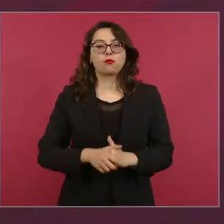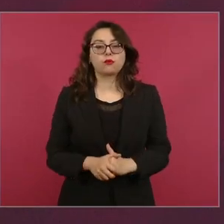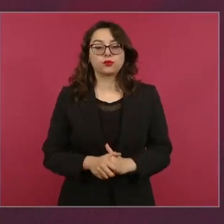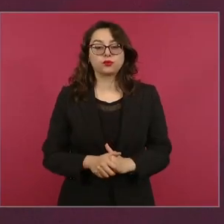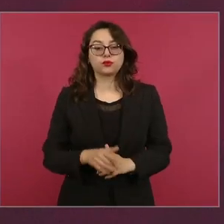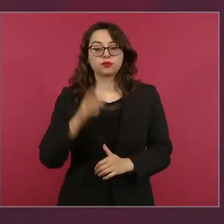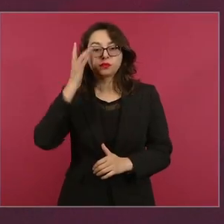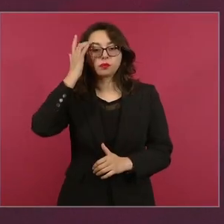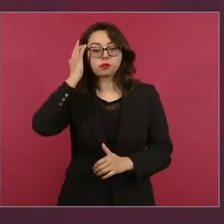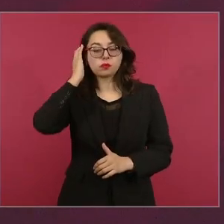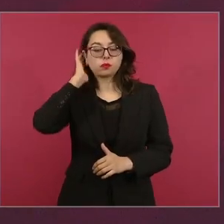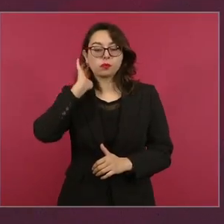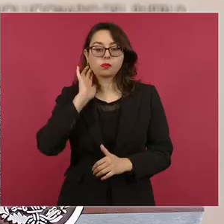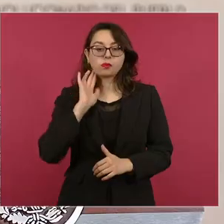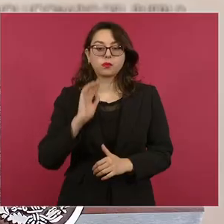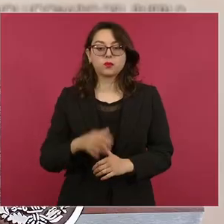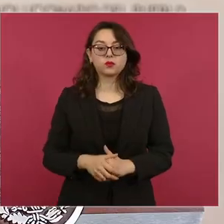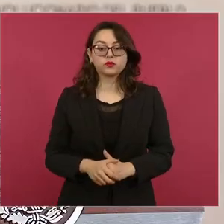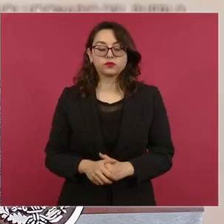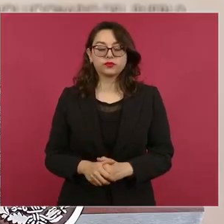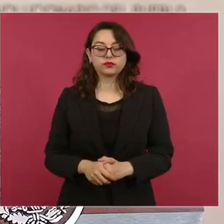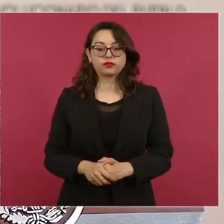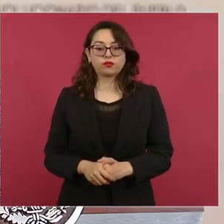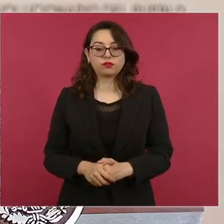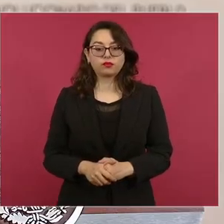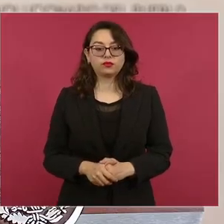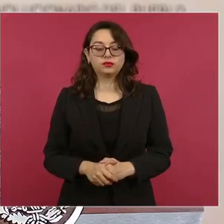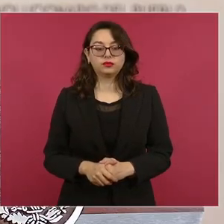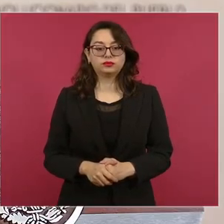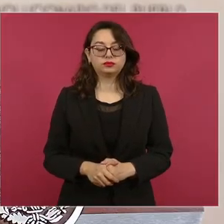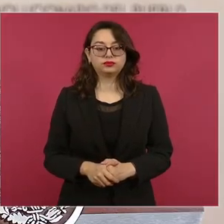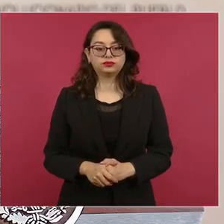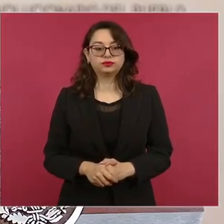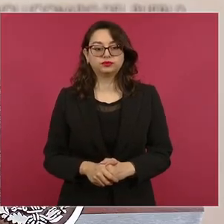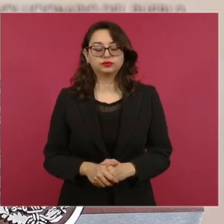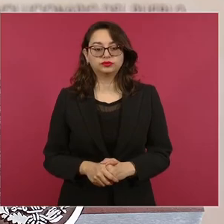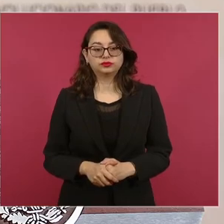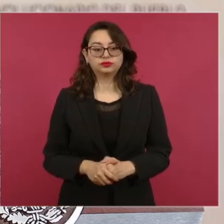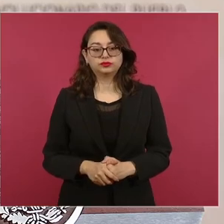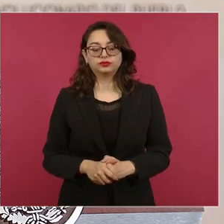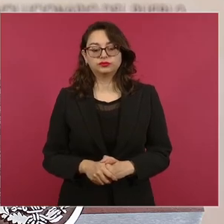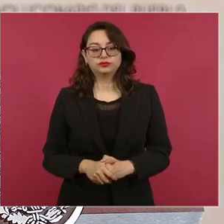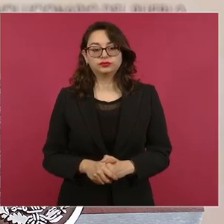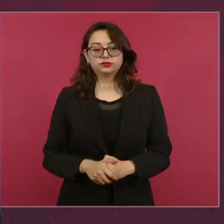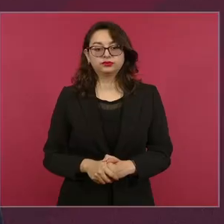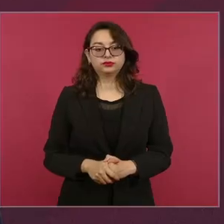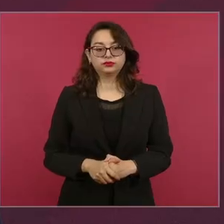los mexicanos que habían comprado un avión